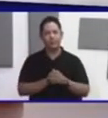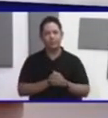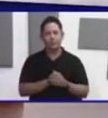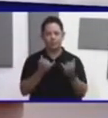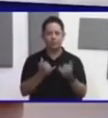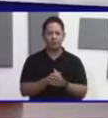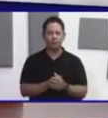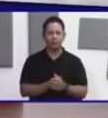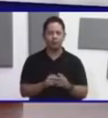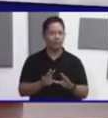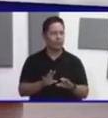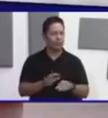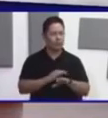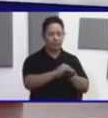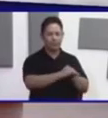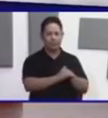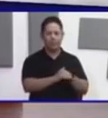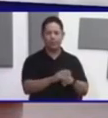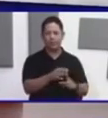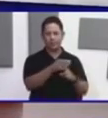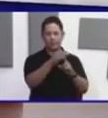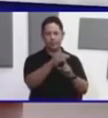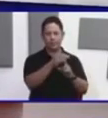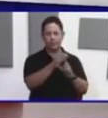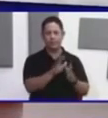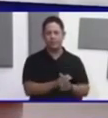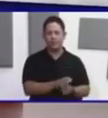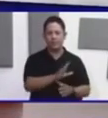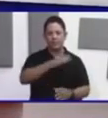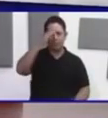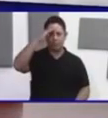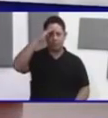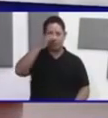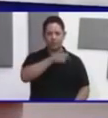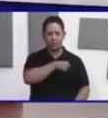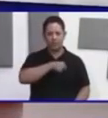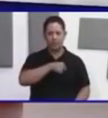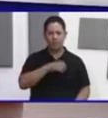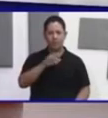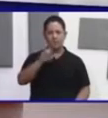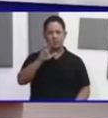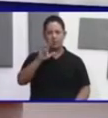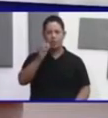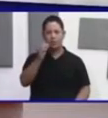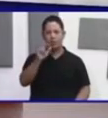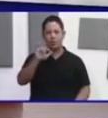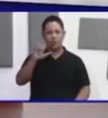Hoy teniendo como invitado también muy especial a nuestro coronel de la policía, coronel Urquijo, a quien